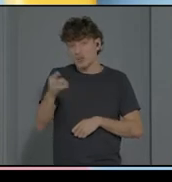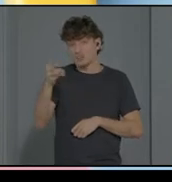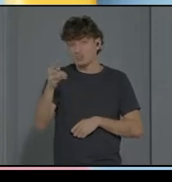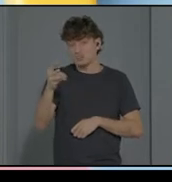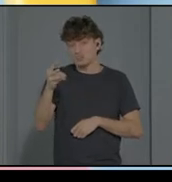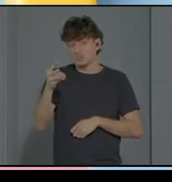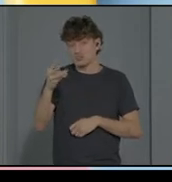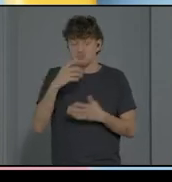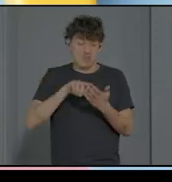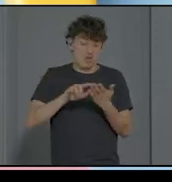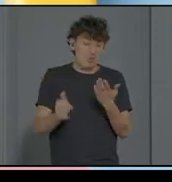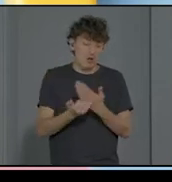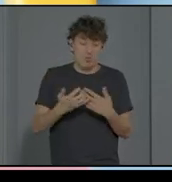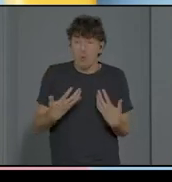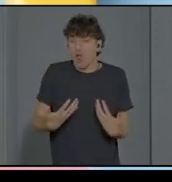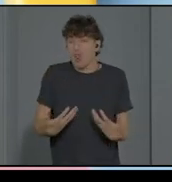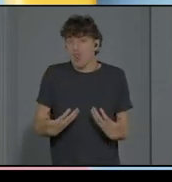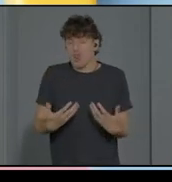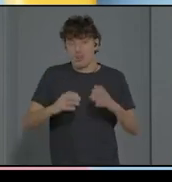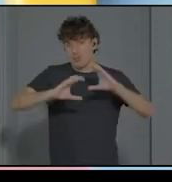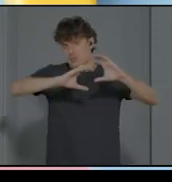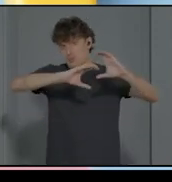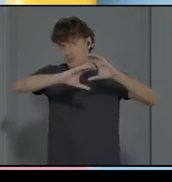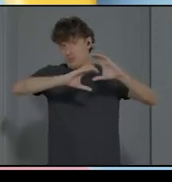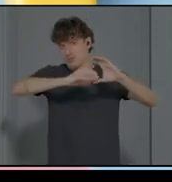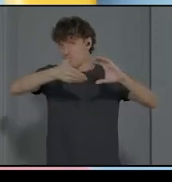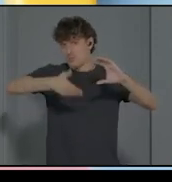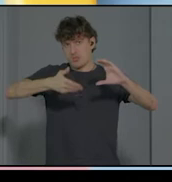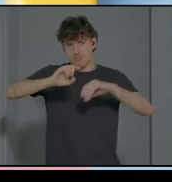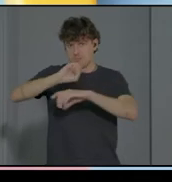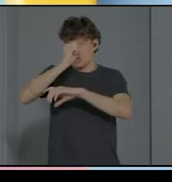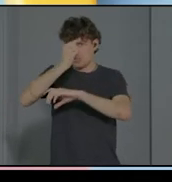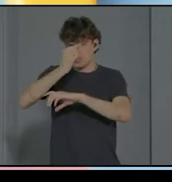más importante en la historia del niño, va a llegar mucho después,